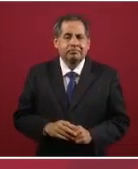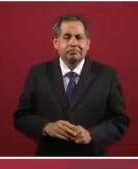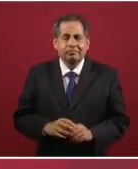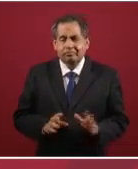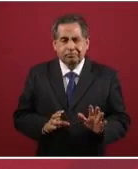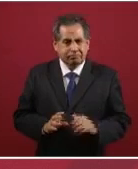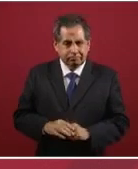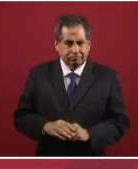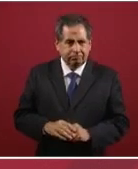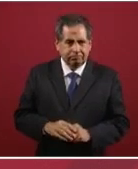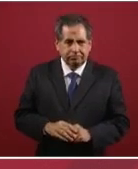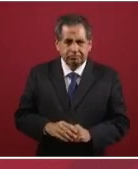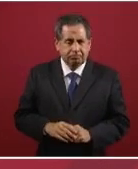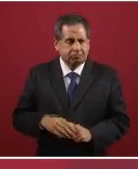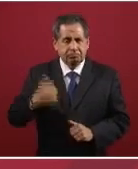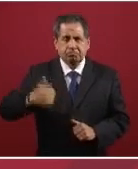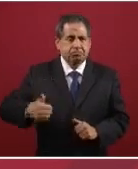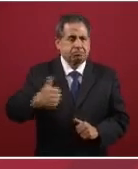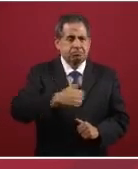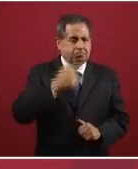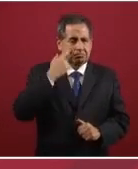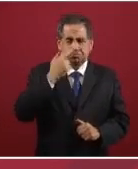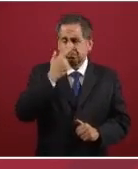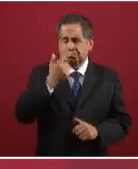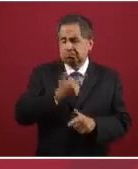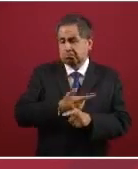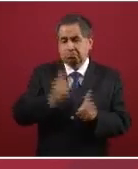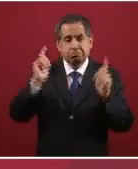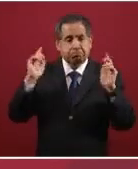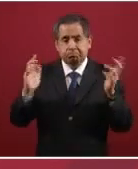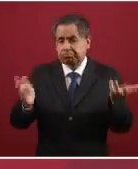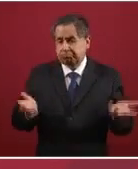somos libres,